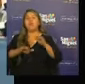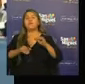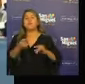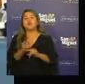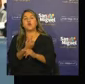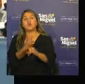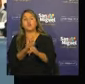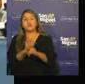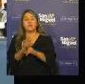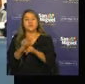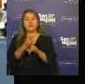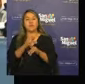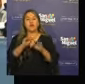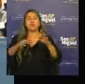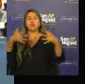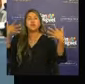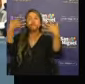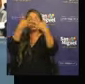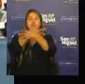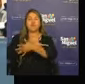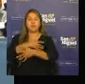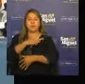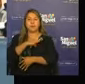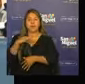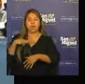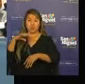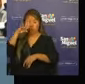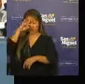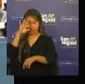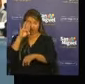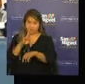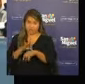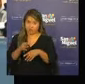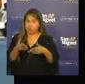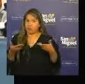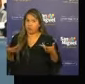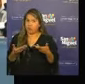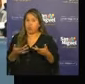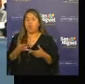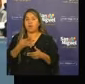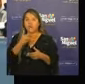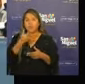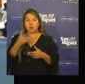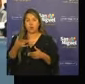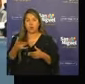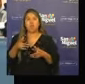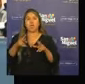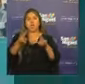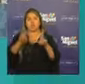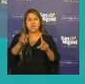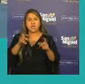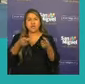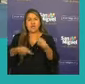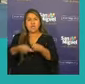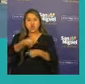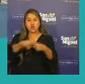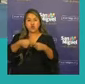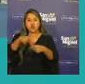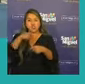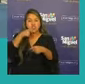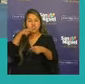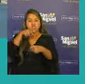y podría llamarse Ministerio de la Enfermedad, porque hoy día como que tendemos a que el negocio sea la enfermedad y no